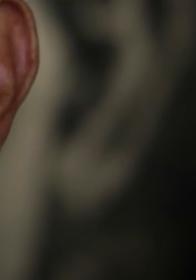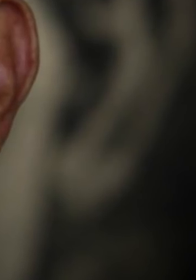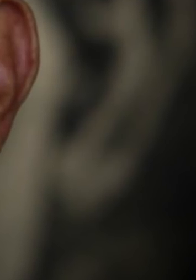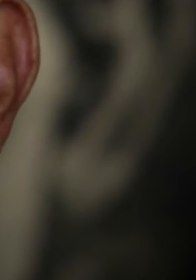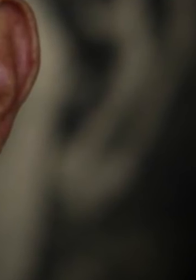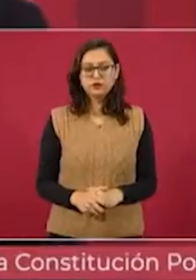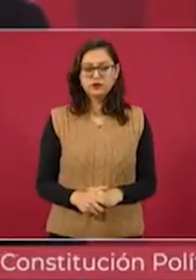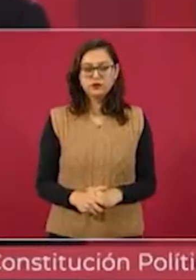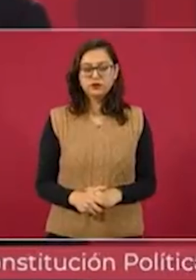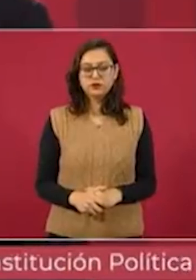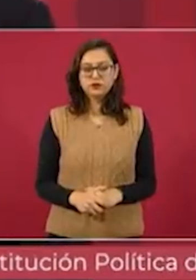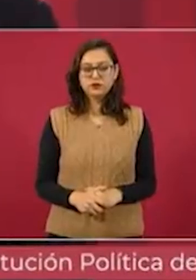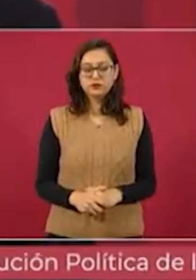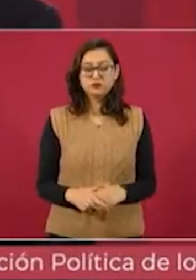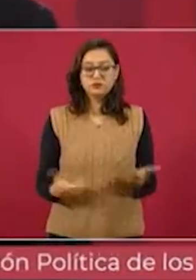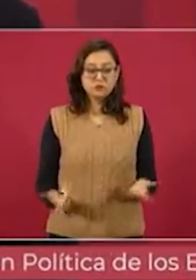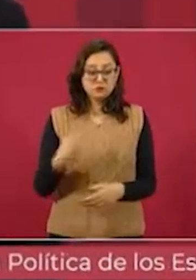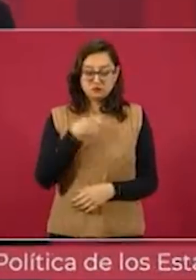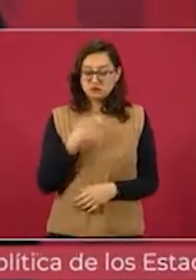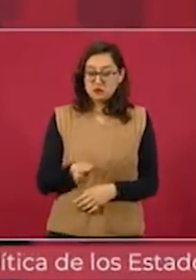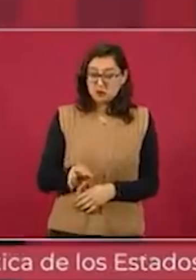no le aplauden. Me dio gusto